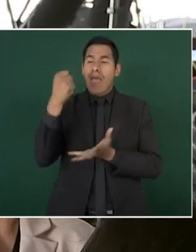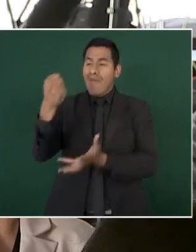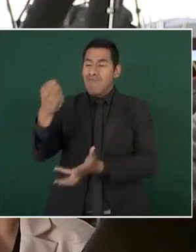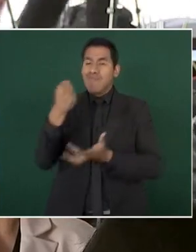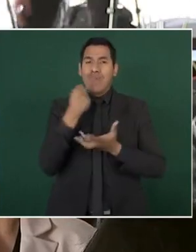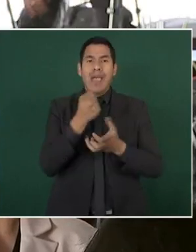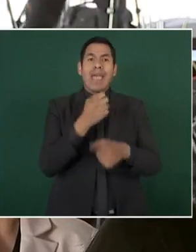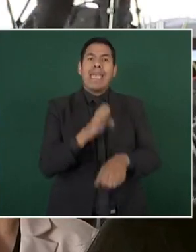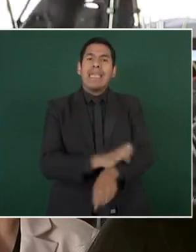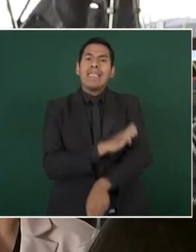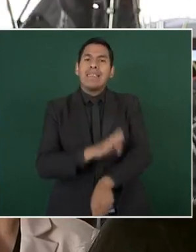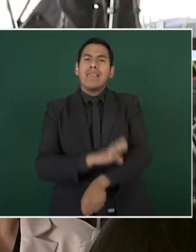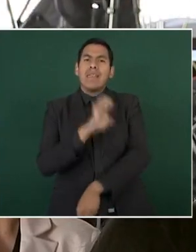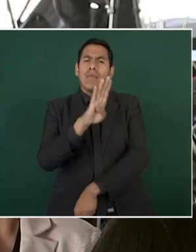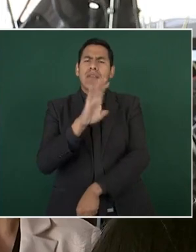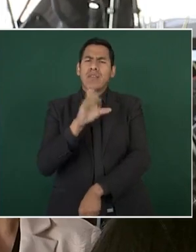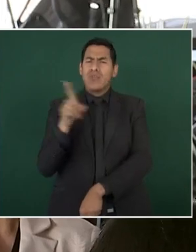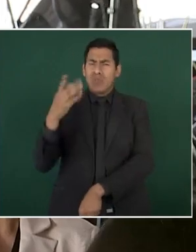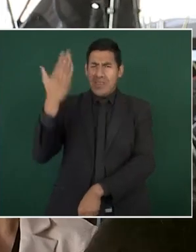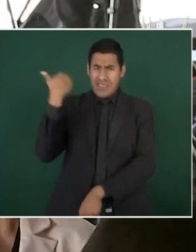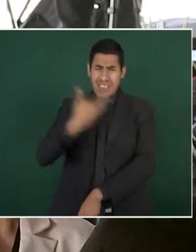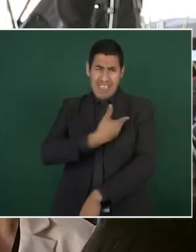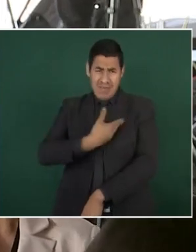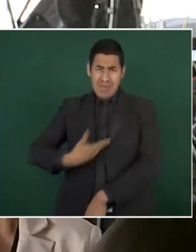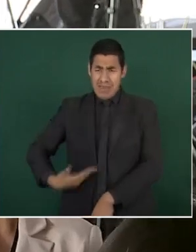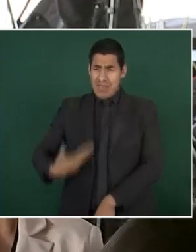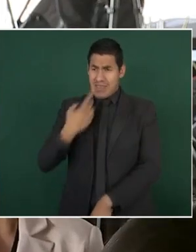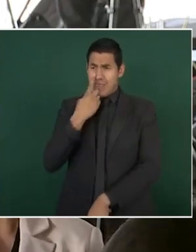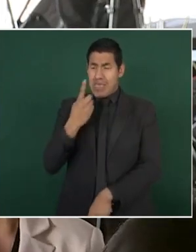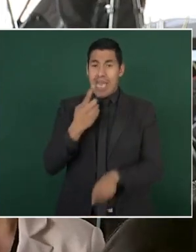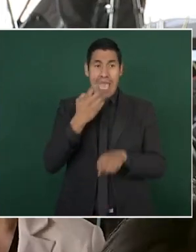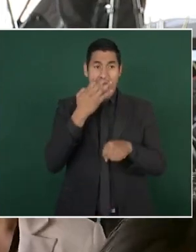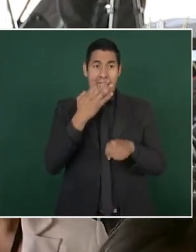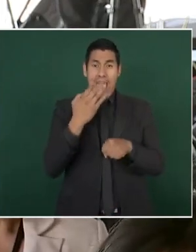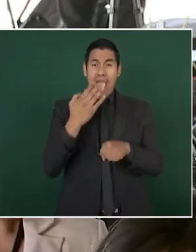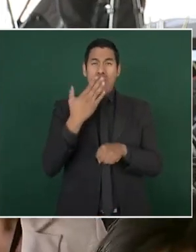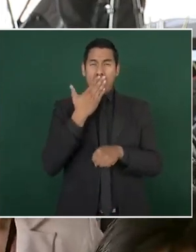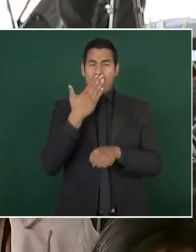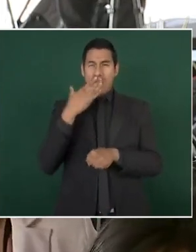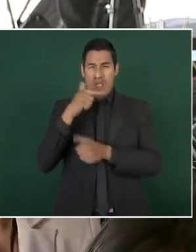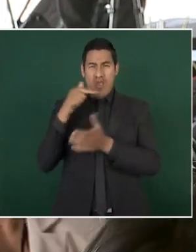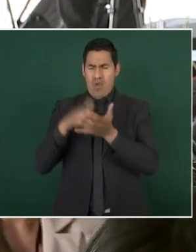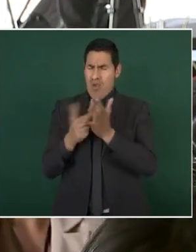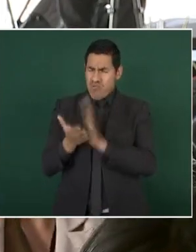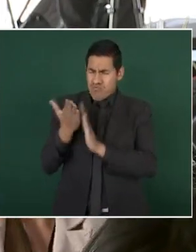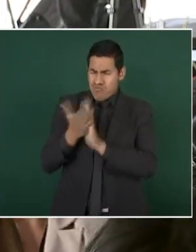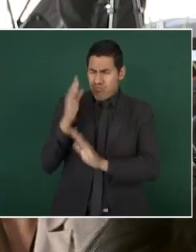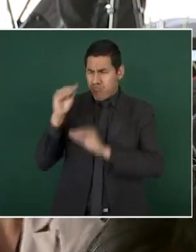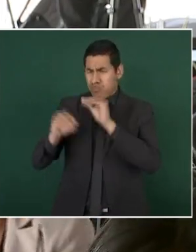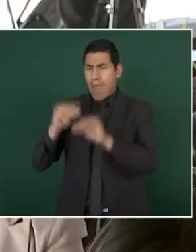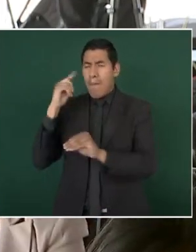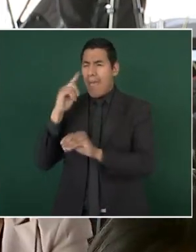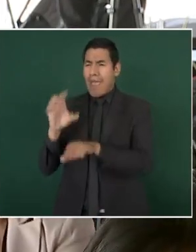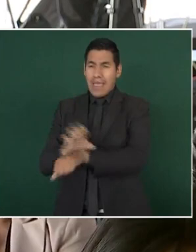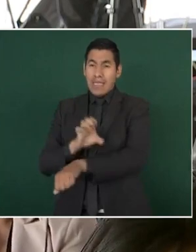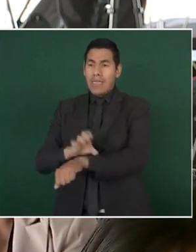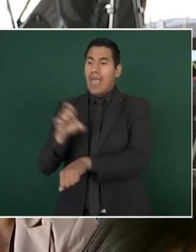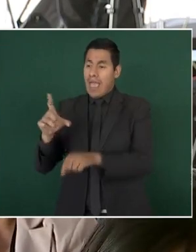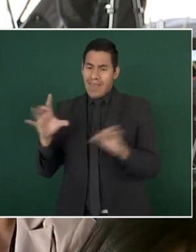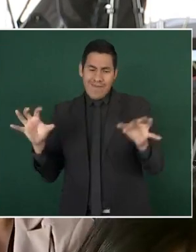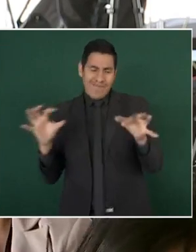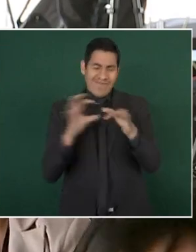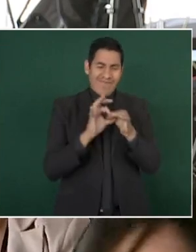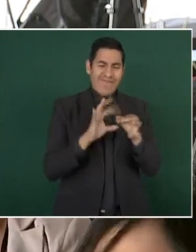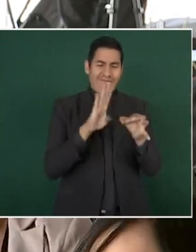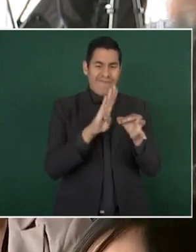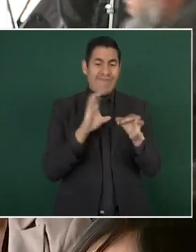California. Usted había dicho que con la planta que se estaba construyendo en Sonora se iba a conectar Baja California porque somos el